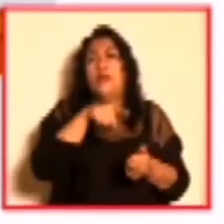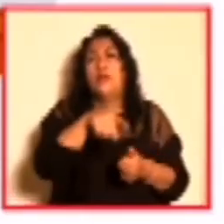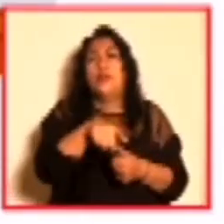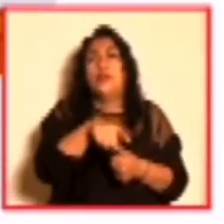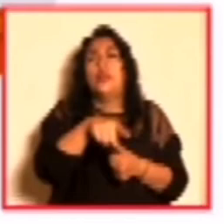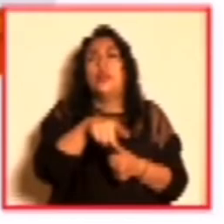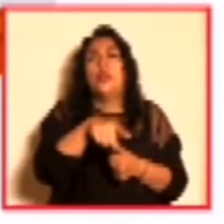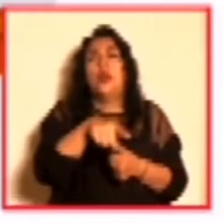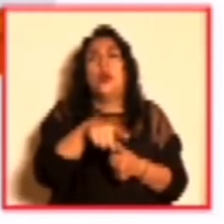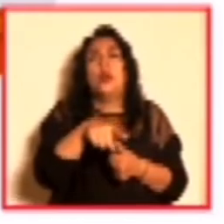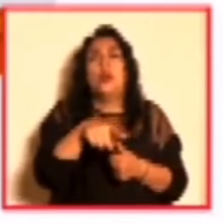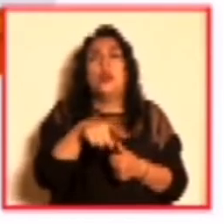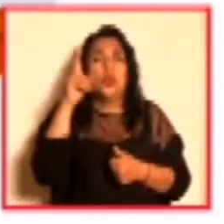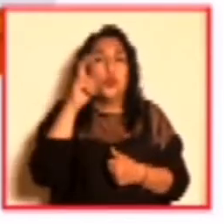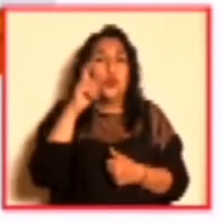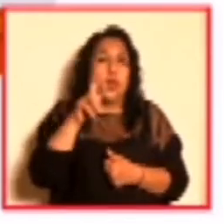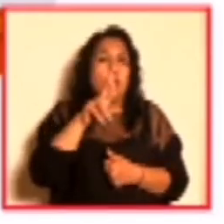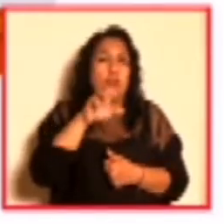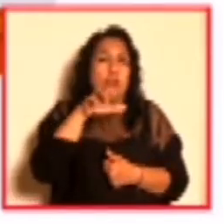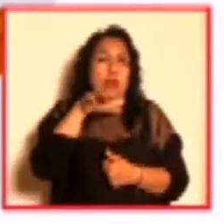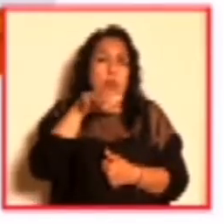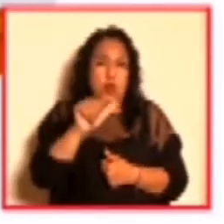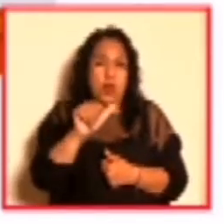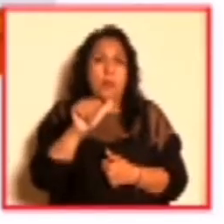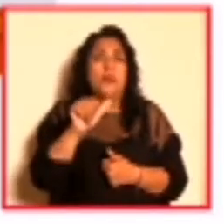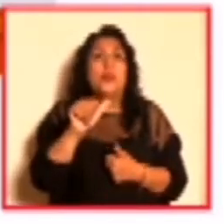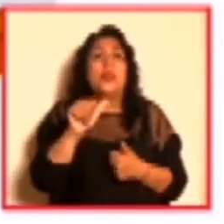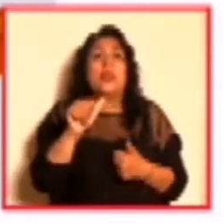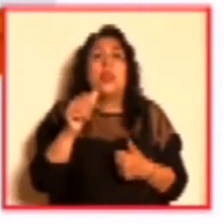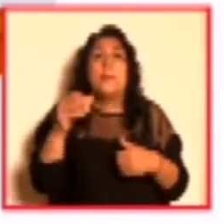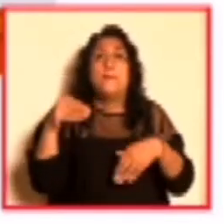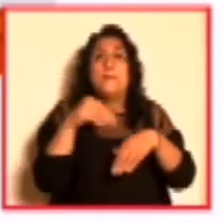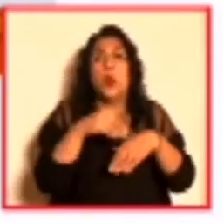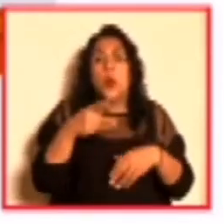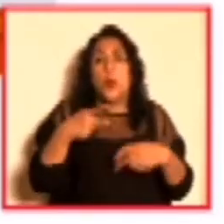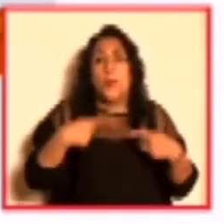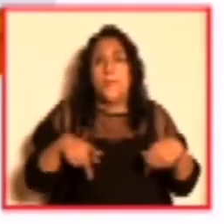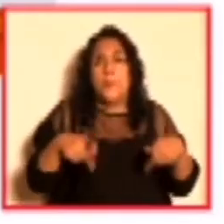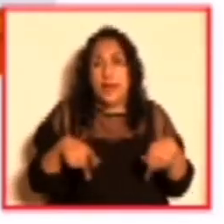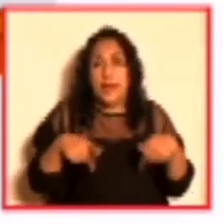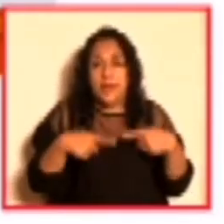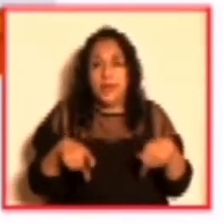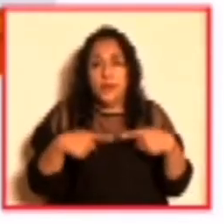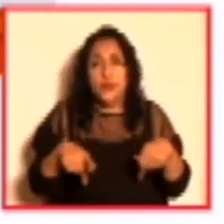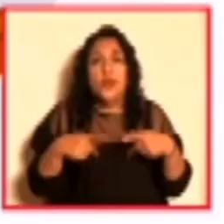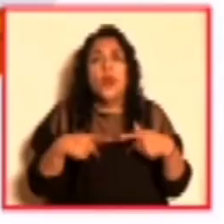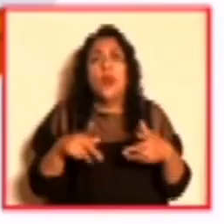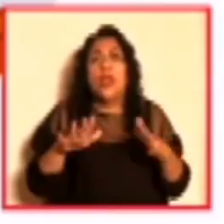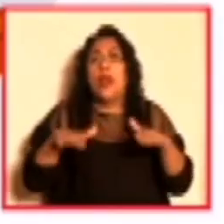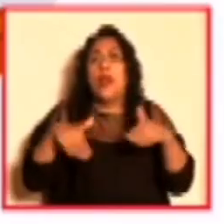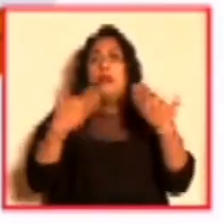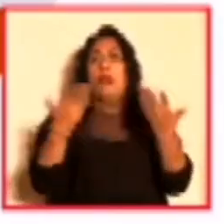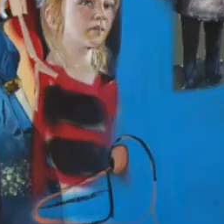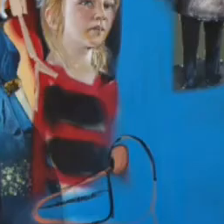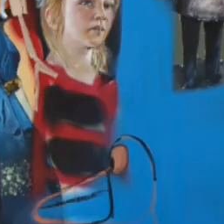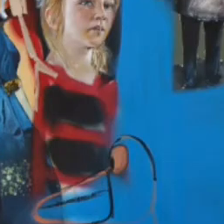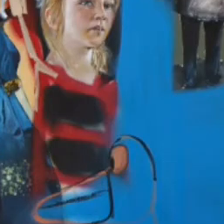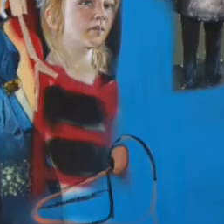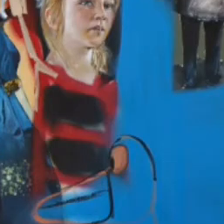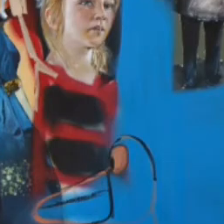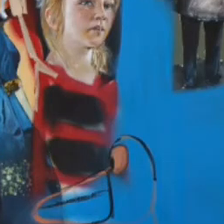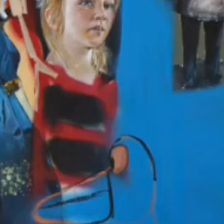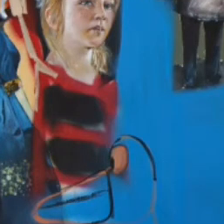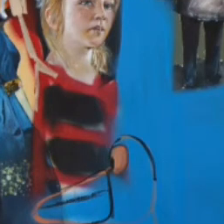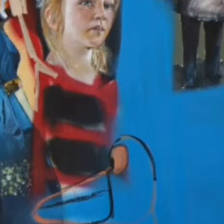sueño de Ramona, es justo eso lo que sucede. Pongo personas que están afuera de un banco vendiendo empanadas,